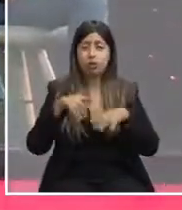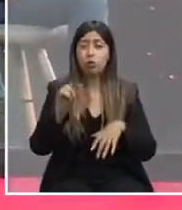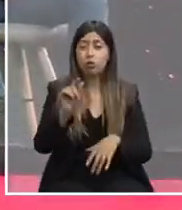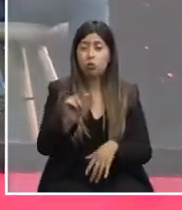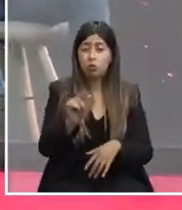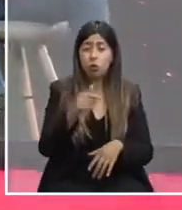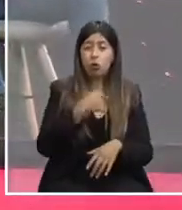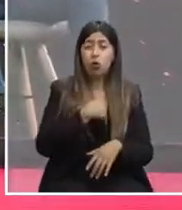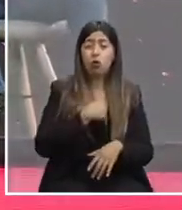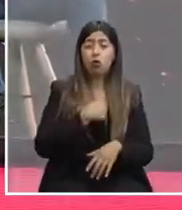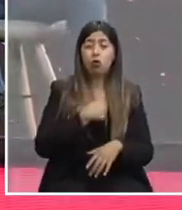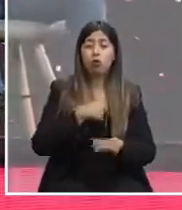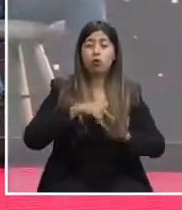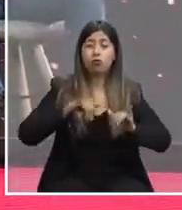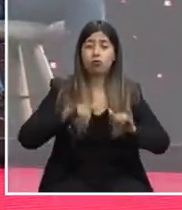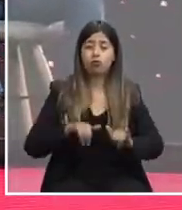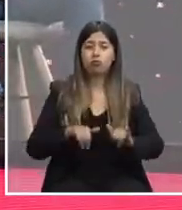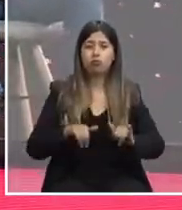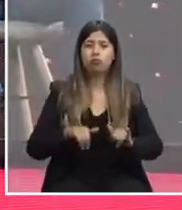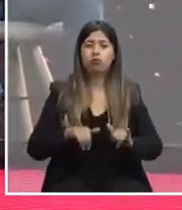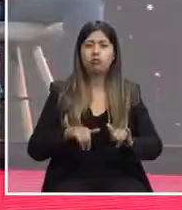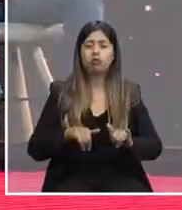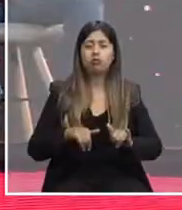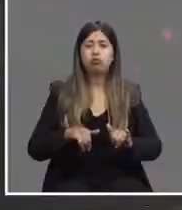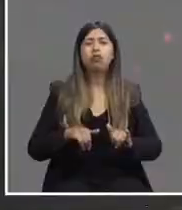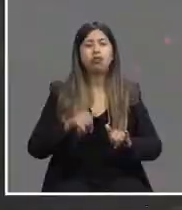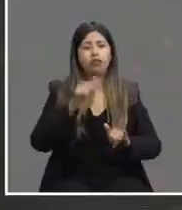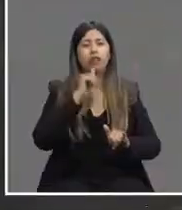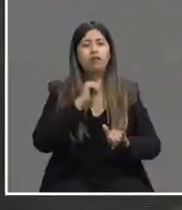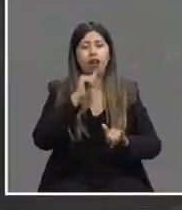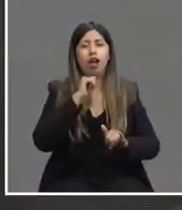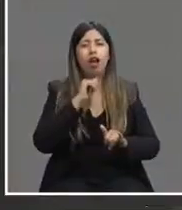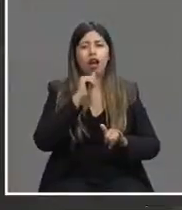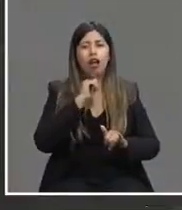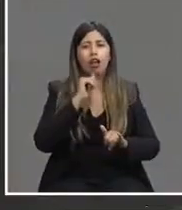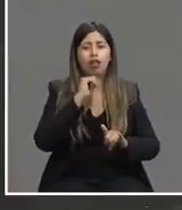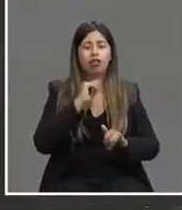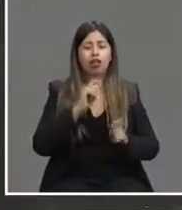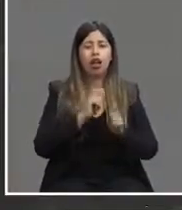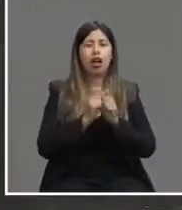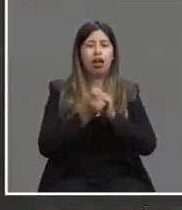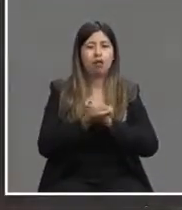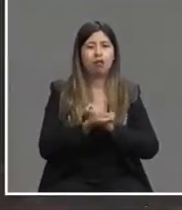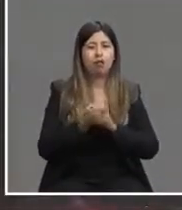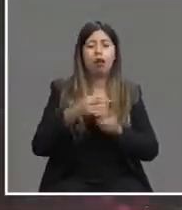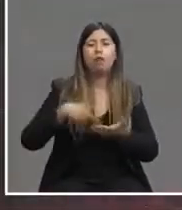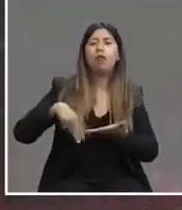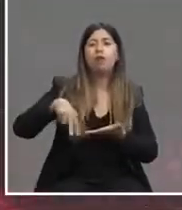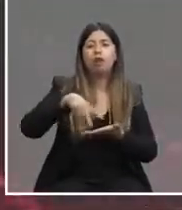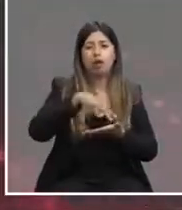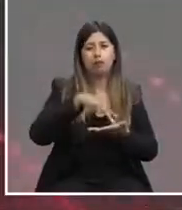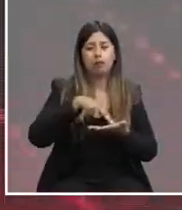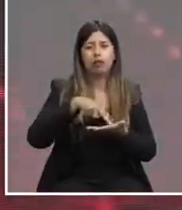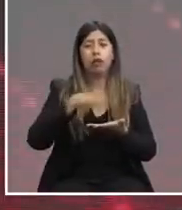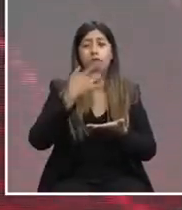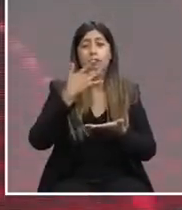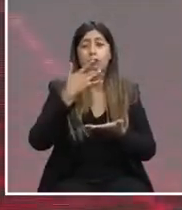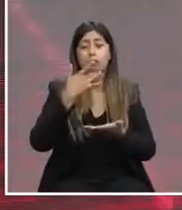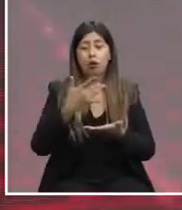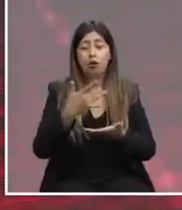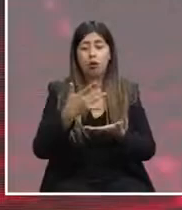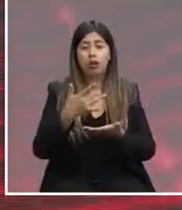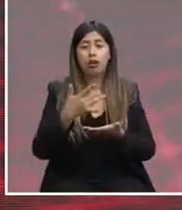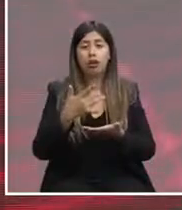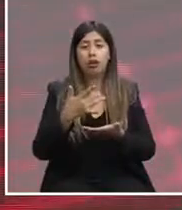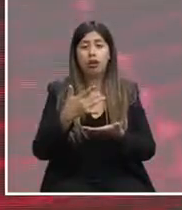para quedarme donde estaba, ciertamente hace falta más que un poquito para moverme de donde estaba, ¿no? Yo creo que, como decía Fernando, que